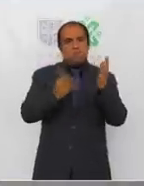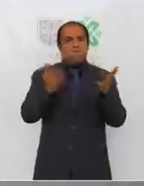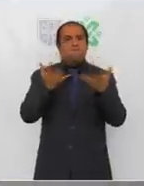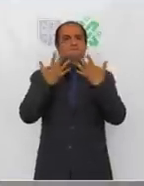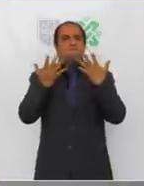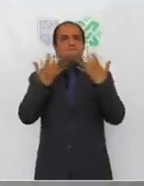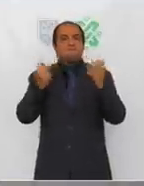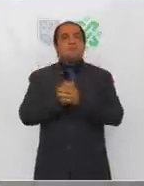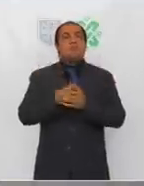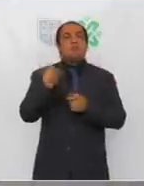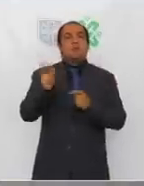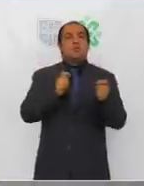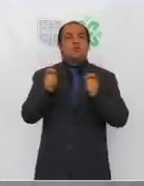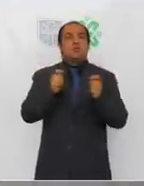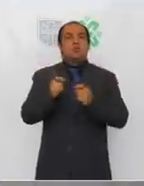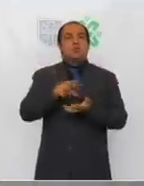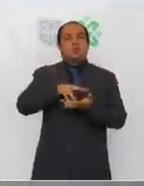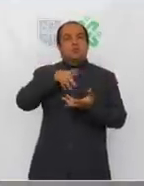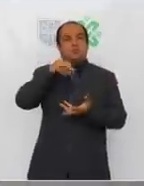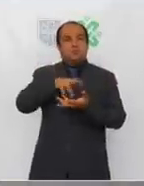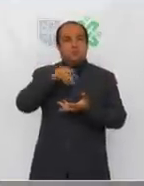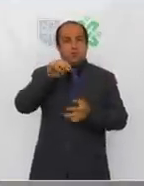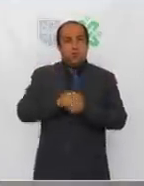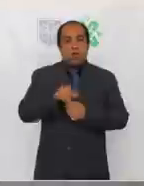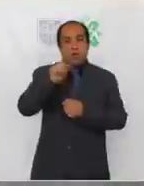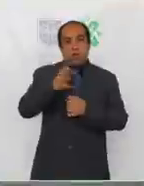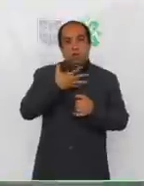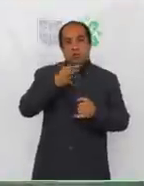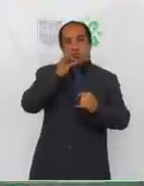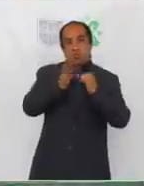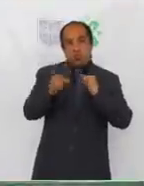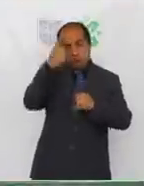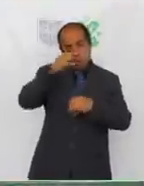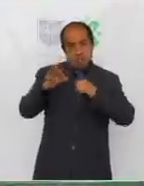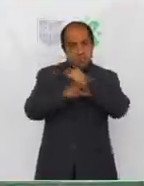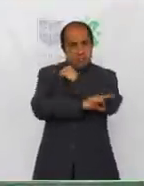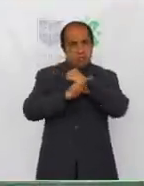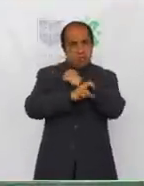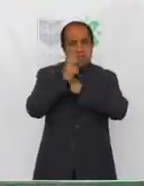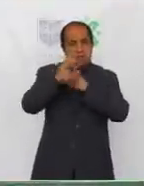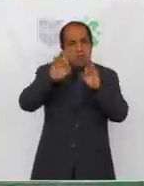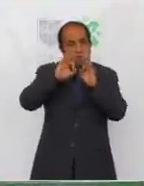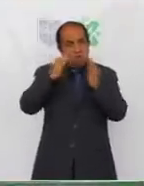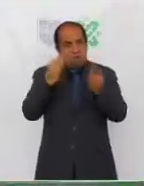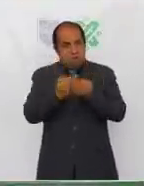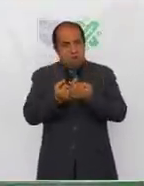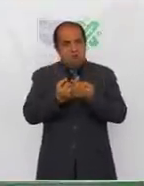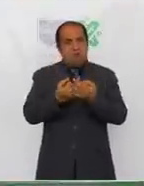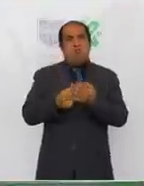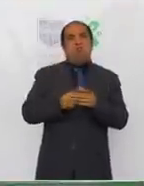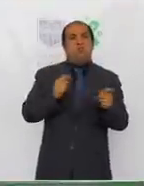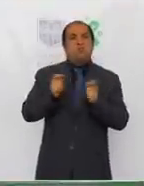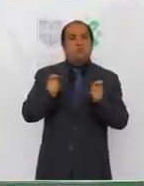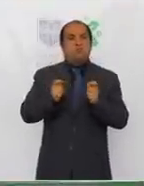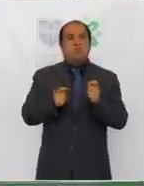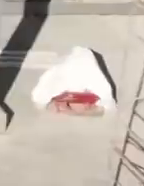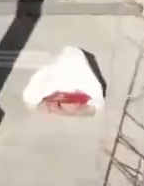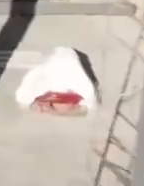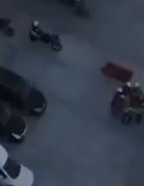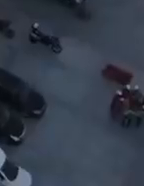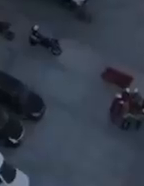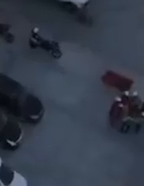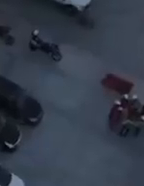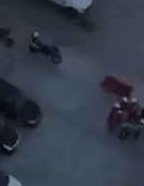y principalmente, o sea, tenemos lo último en cuanto a diseño para este tipo de manejos. En cuanto a construcción, bueno,